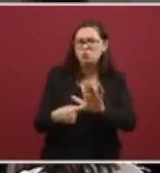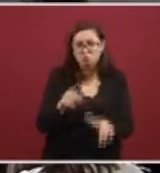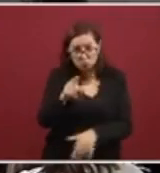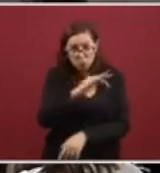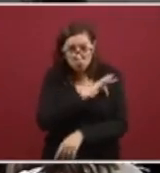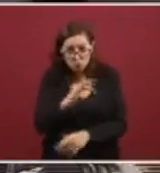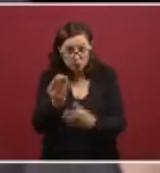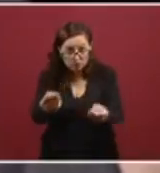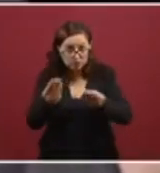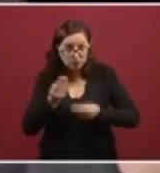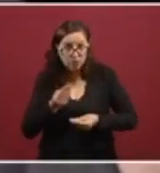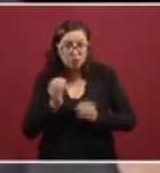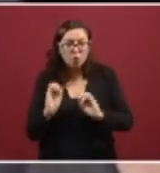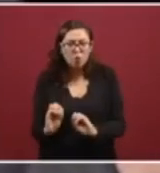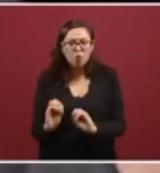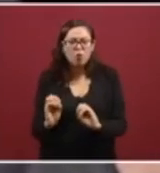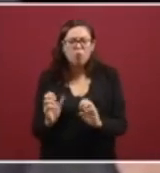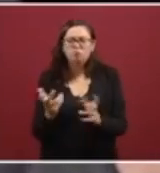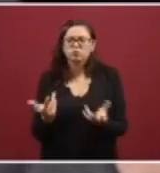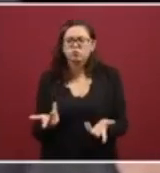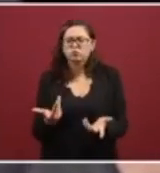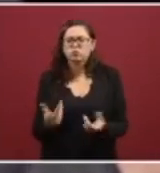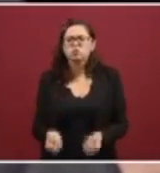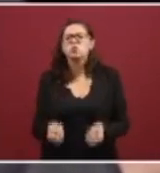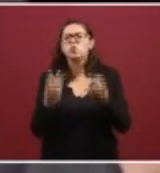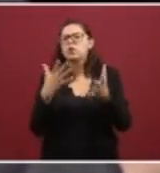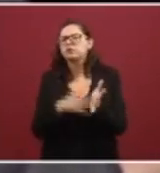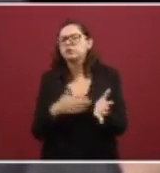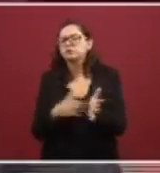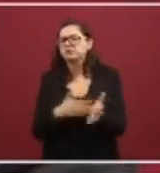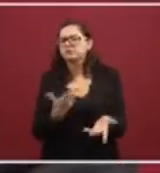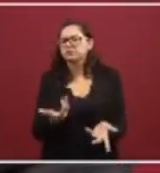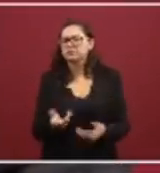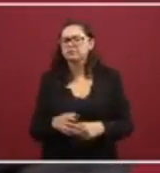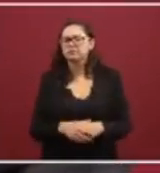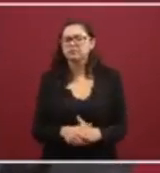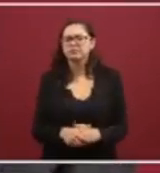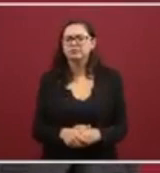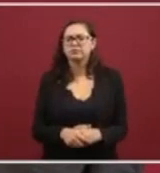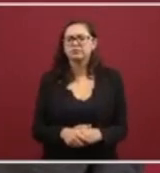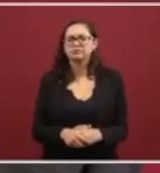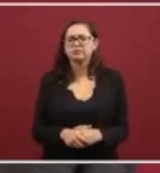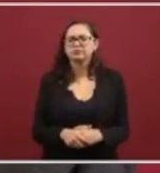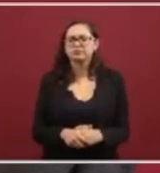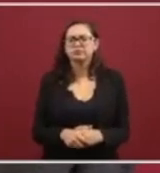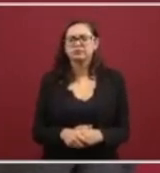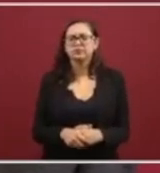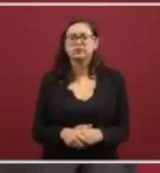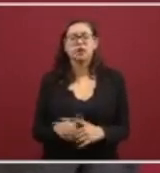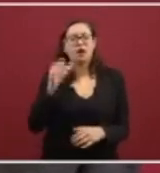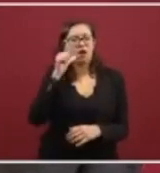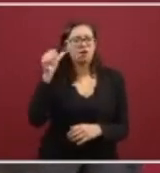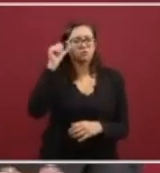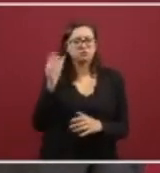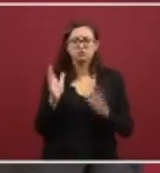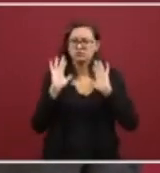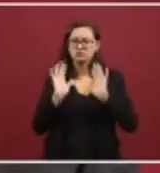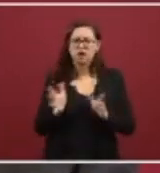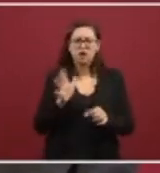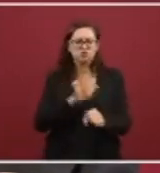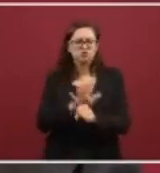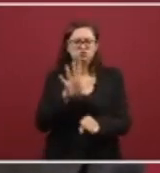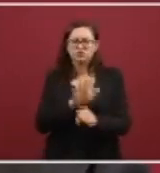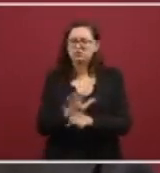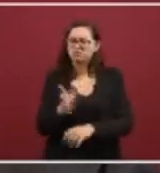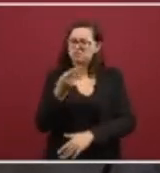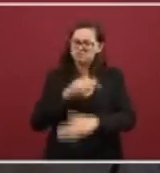estos documentos y de cuántos documentos estamos hablando? Gracias. Todo está en el informe que mandé ayer, todo. No hay